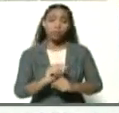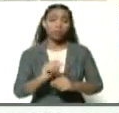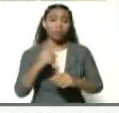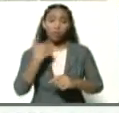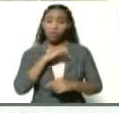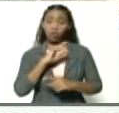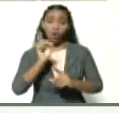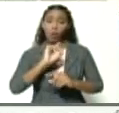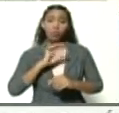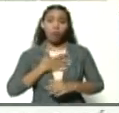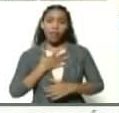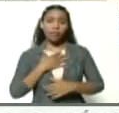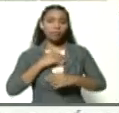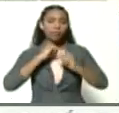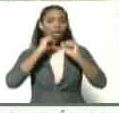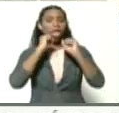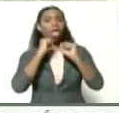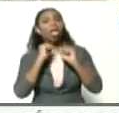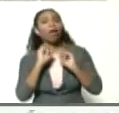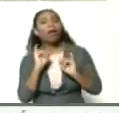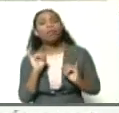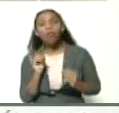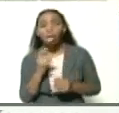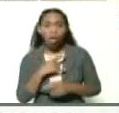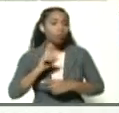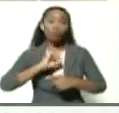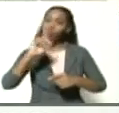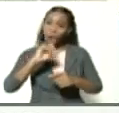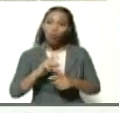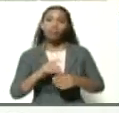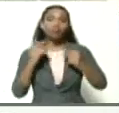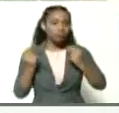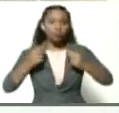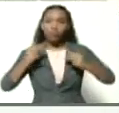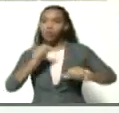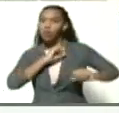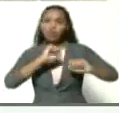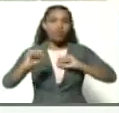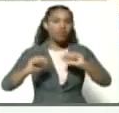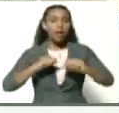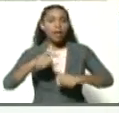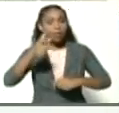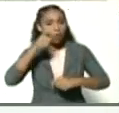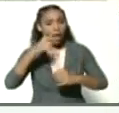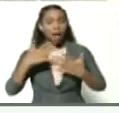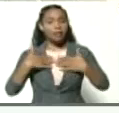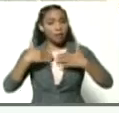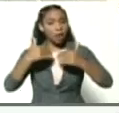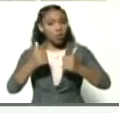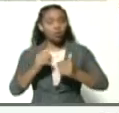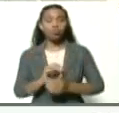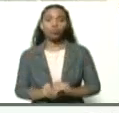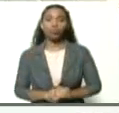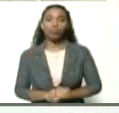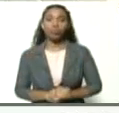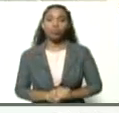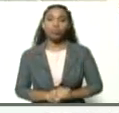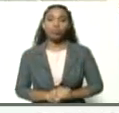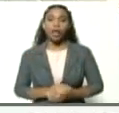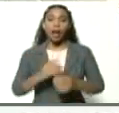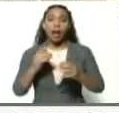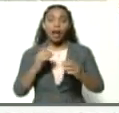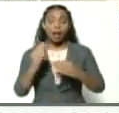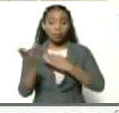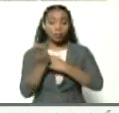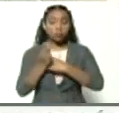cansar. Nadie se puede cansar en esta lucha por la seguridad, la salud, la